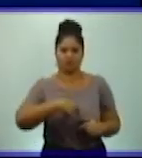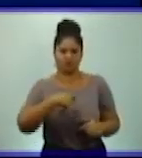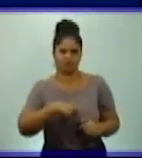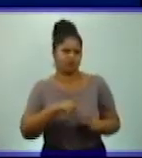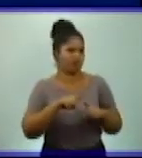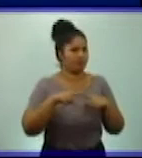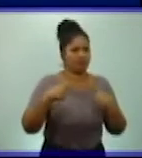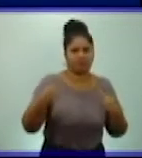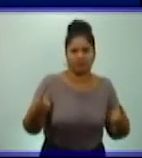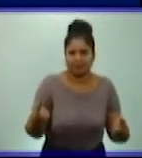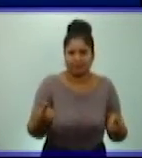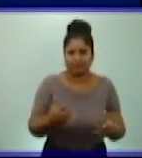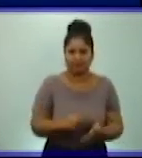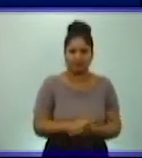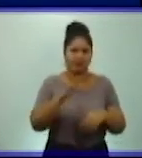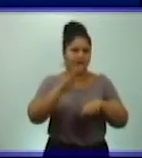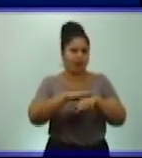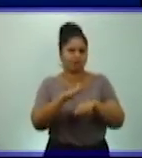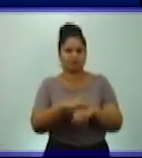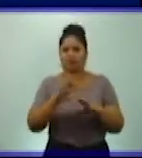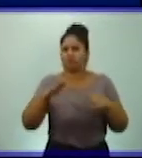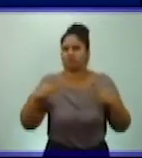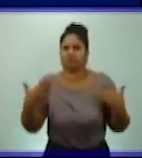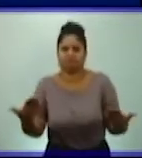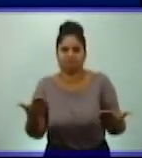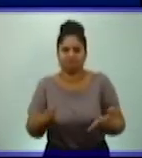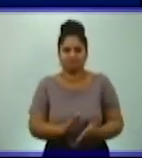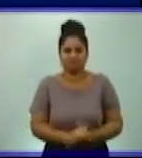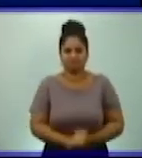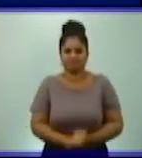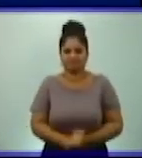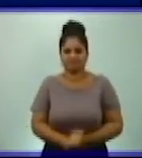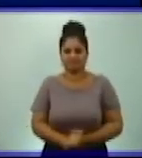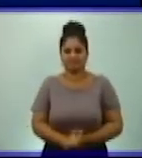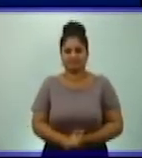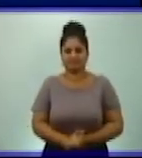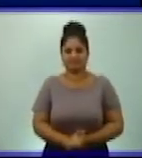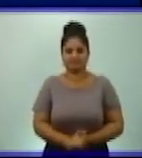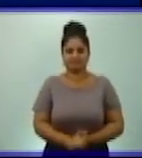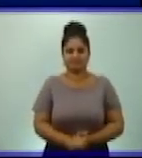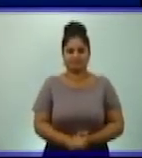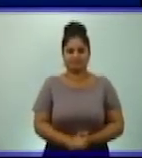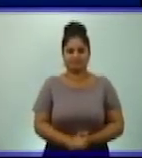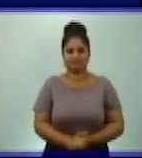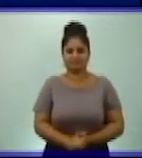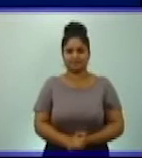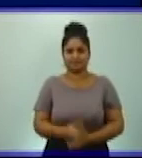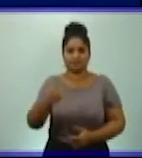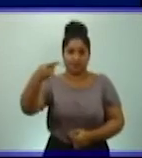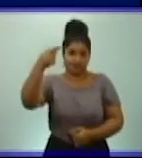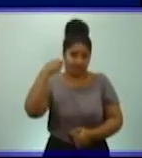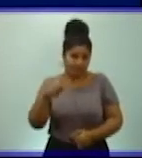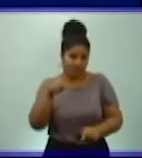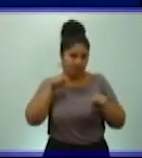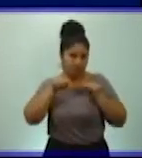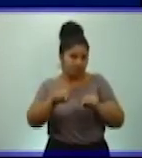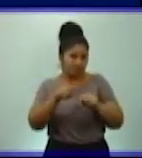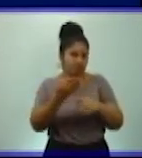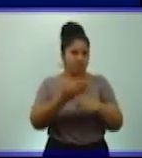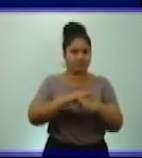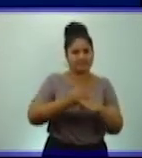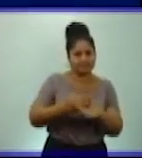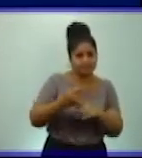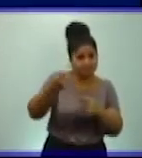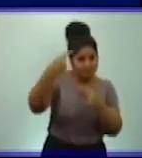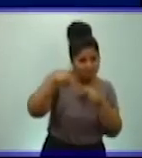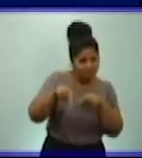ocurre? Ya en líquido humor. ¿Qué es líquido humor? ¿A qué se estará refiriendo la